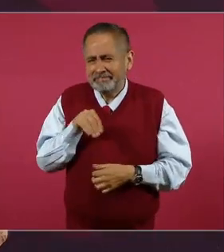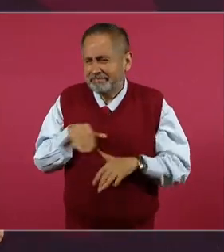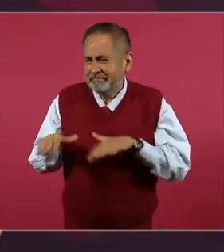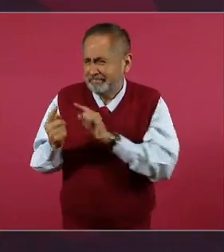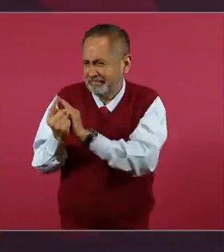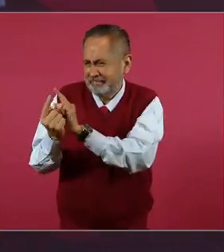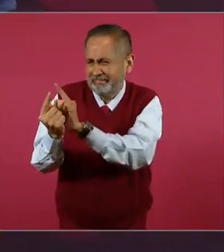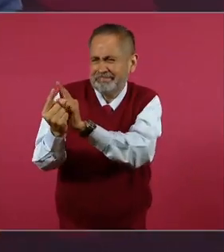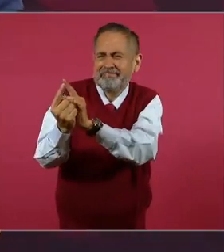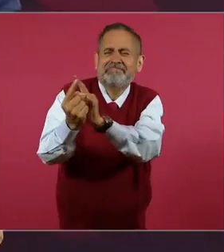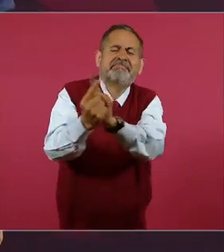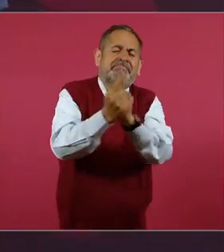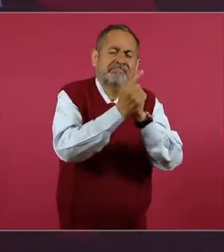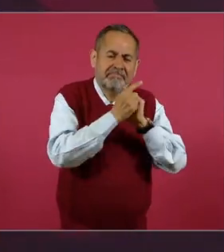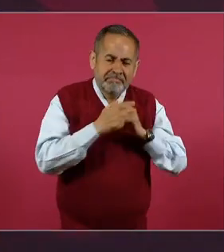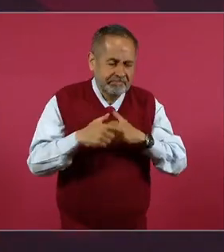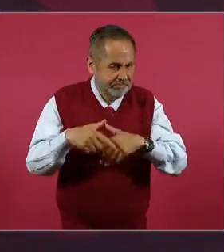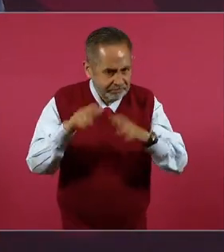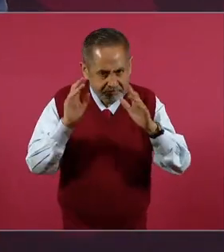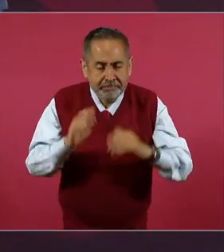Y también por eso